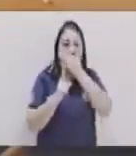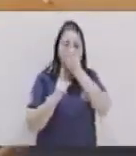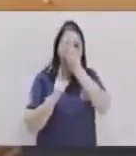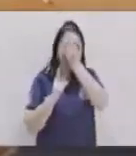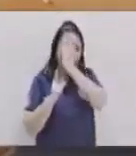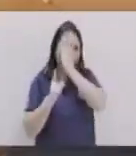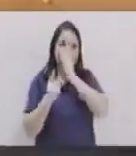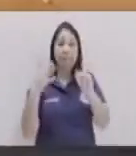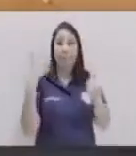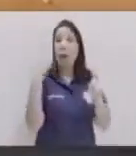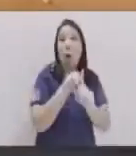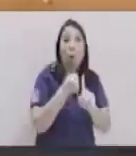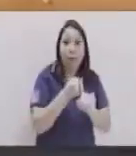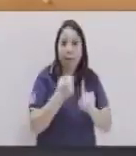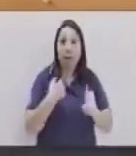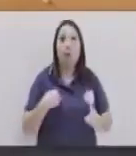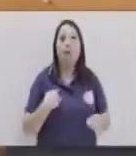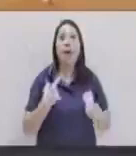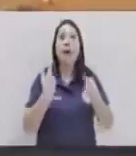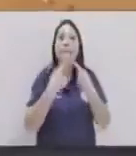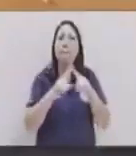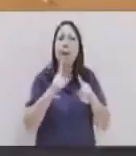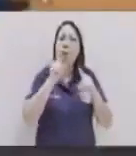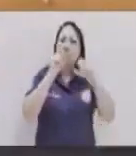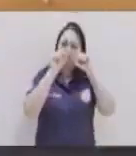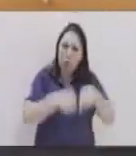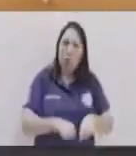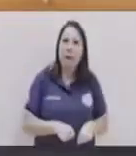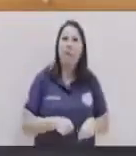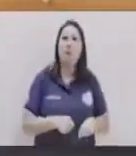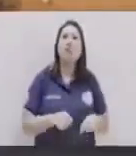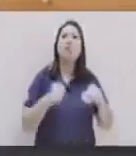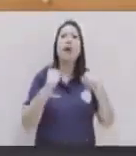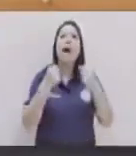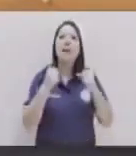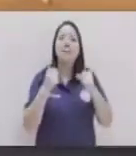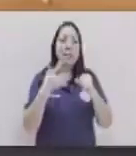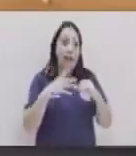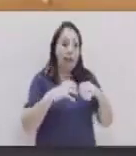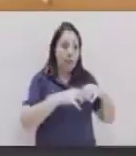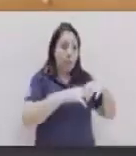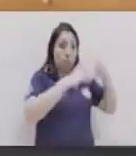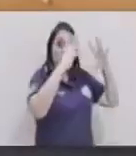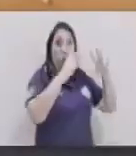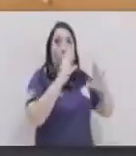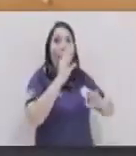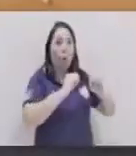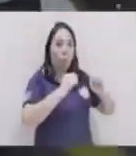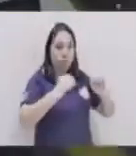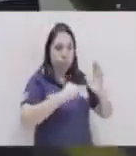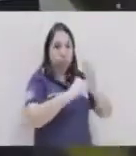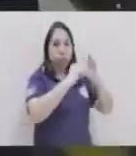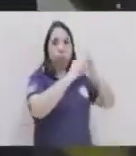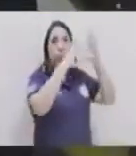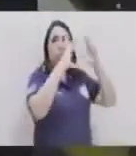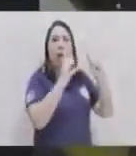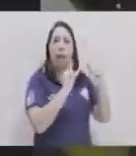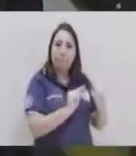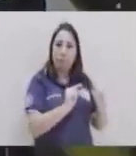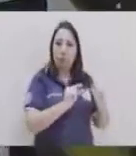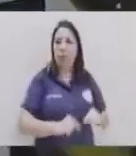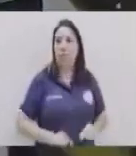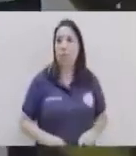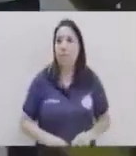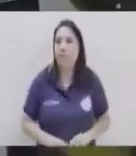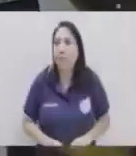que no ocurran, pero sí podemos hacer que el impacto sea menor. Entonces, en